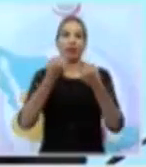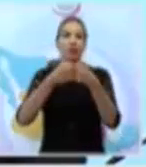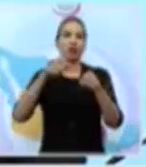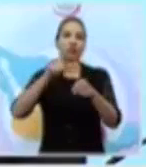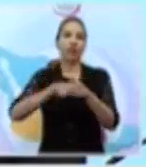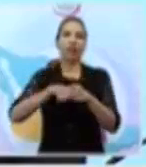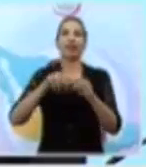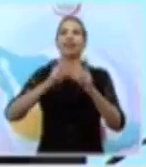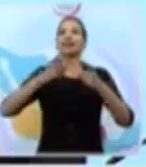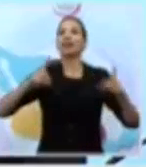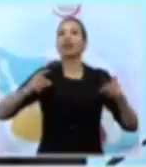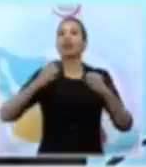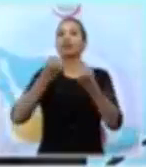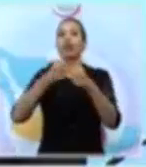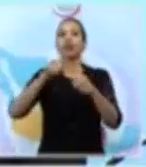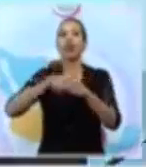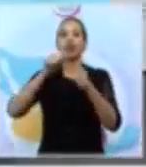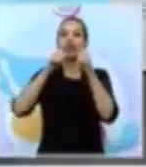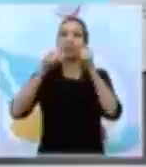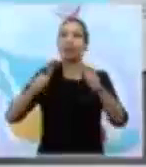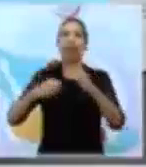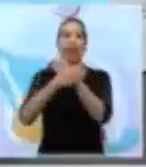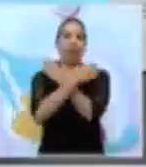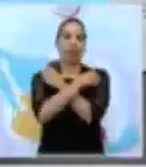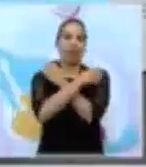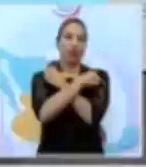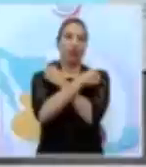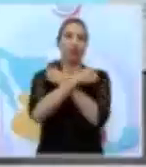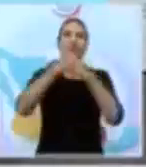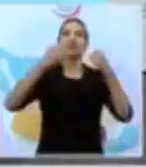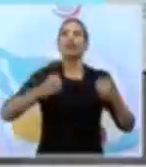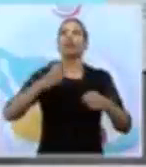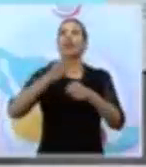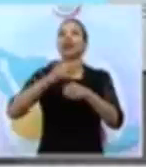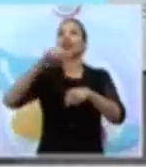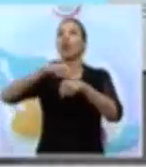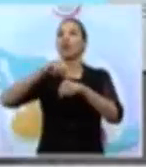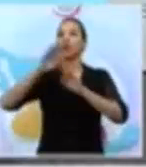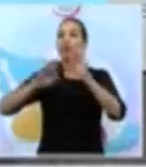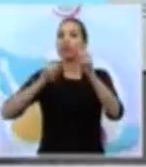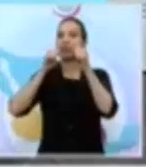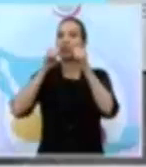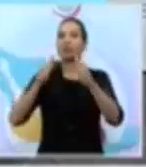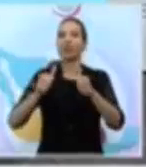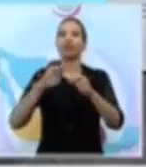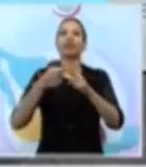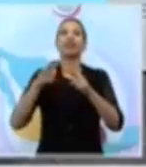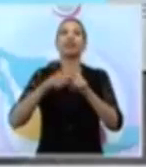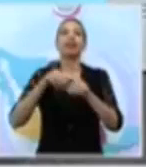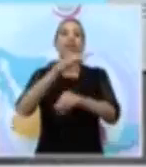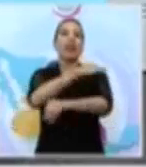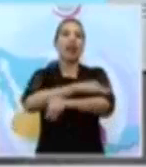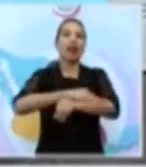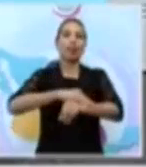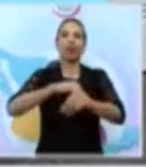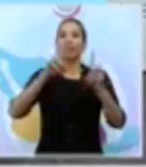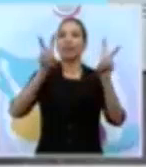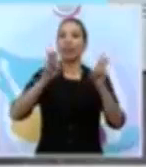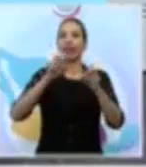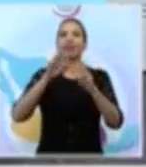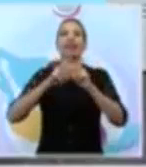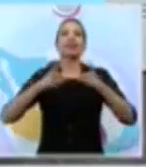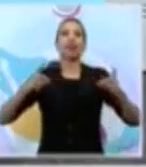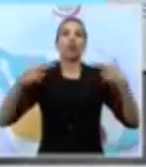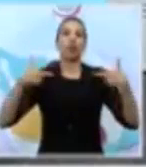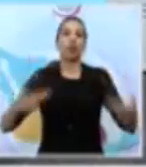Social, Educación, Seguridad Social, Familia y Desarrollo Humano